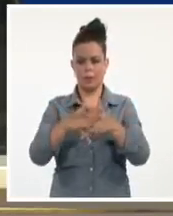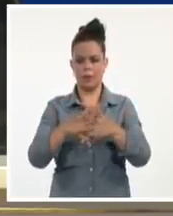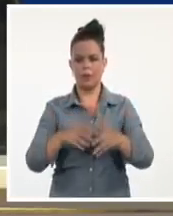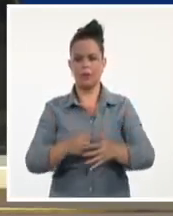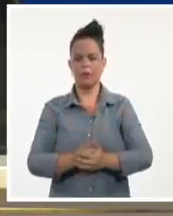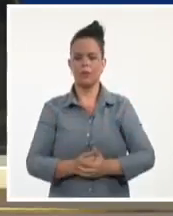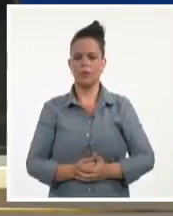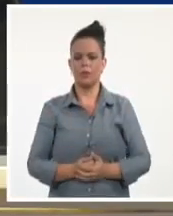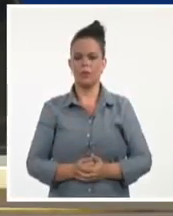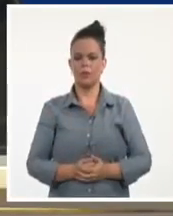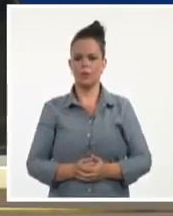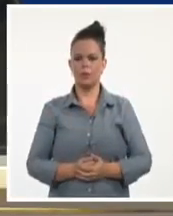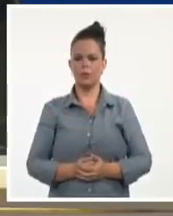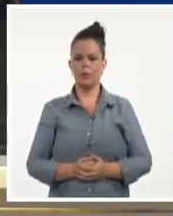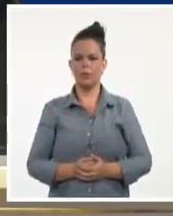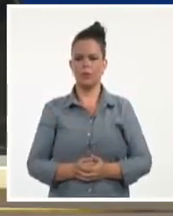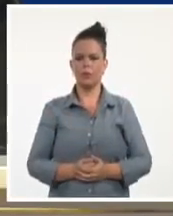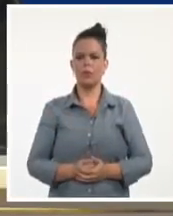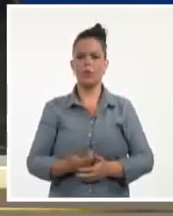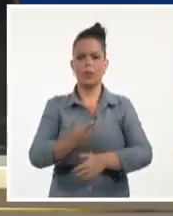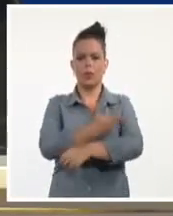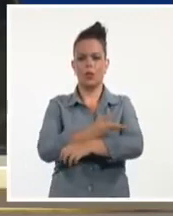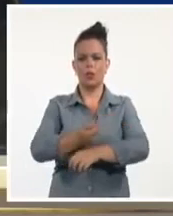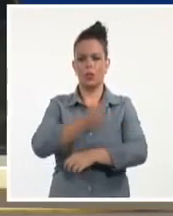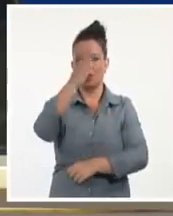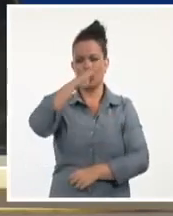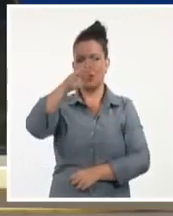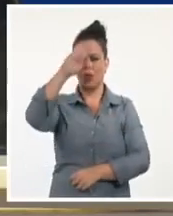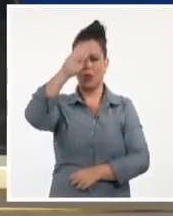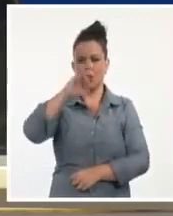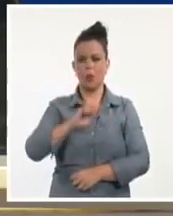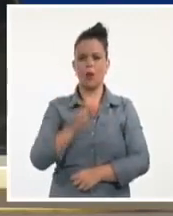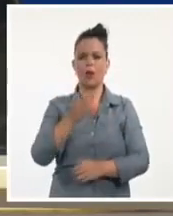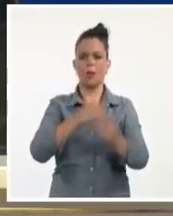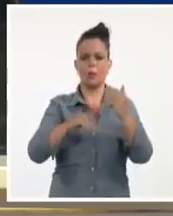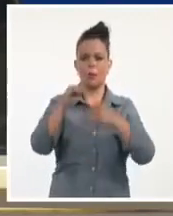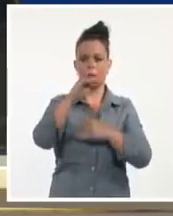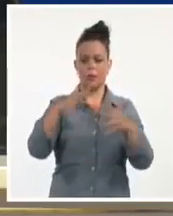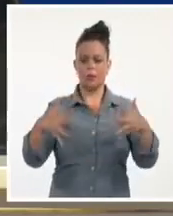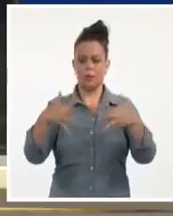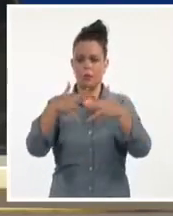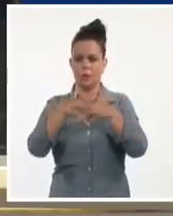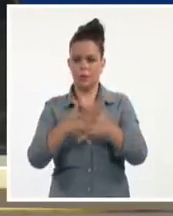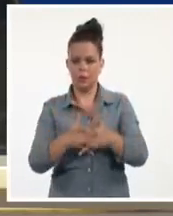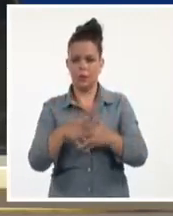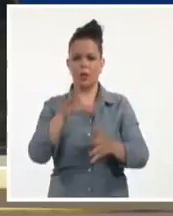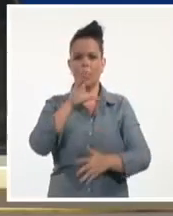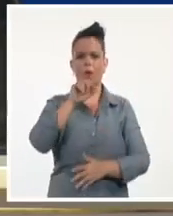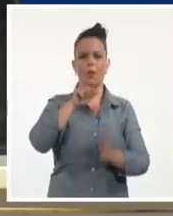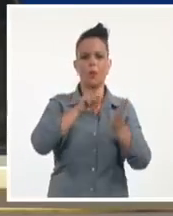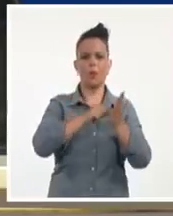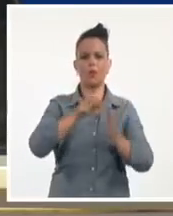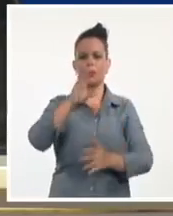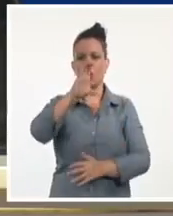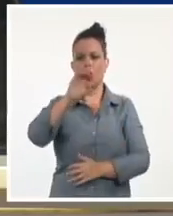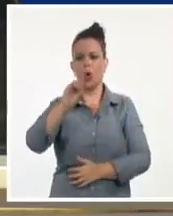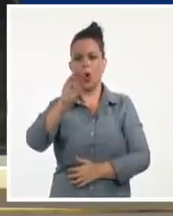puntos 2 puntos en donde las personas que tengan inquietudes donde las personas que tengan